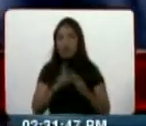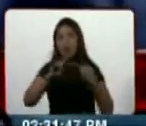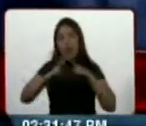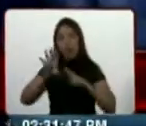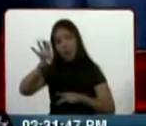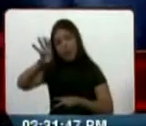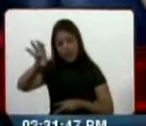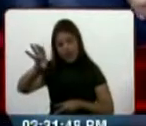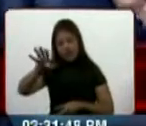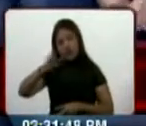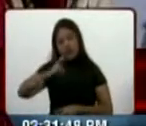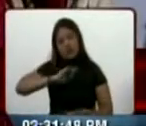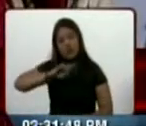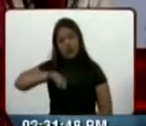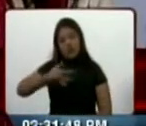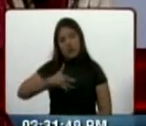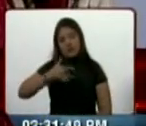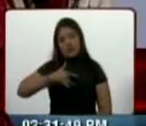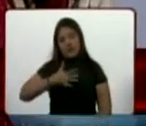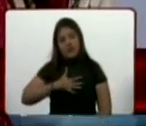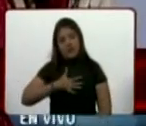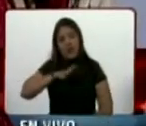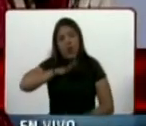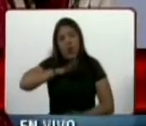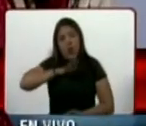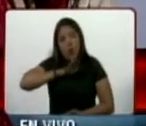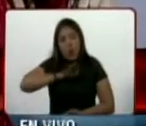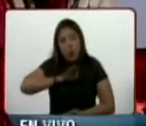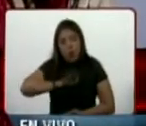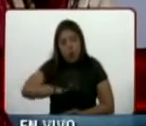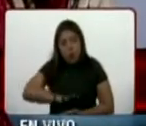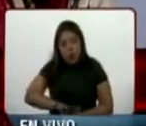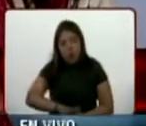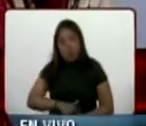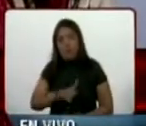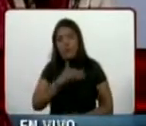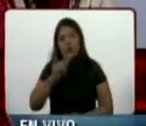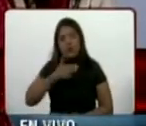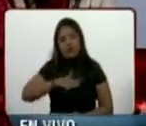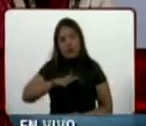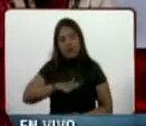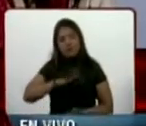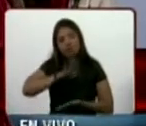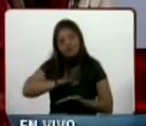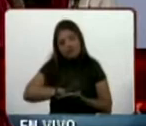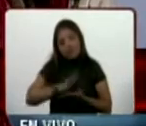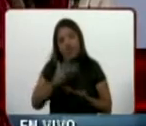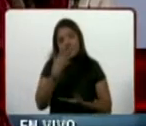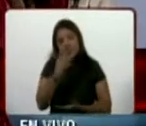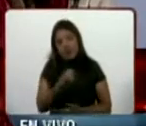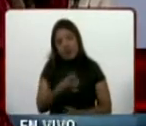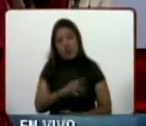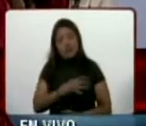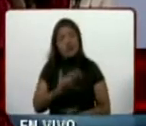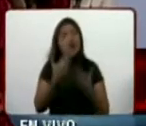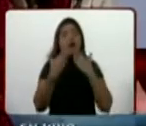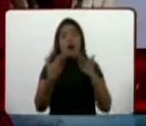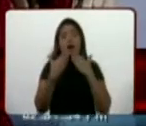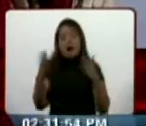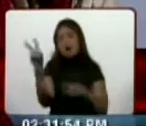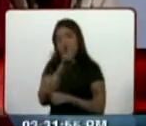hace sentir a uno, le alivia la carga de la tristeza y el dolor. Le doy las gracias a toda Venezuela, a